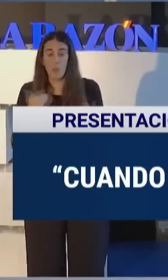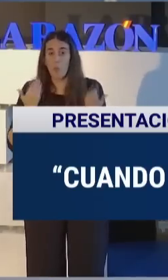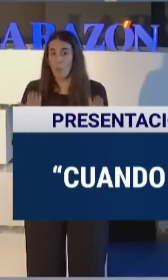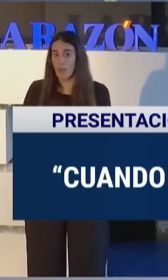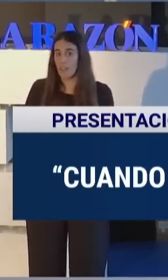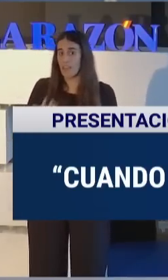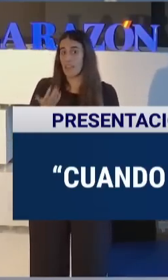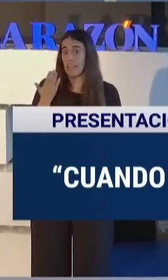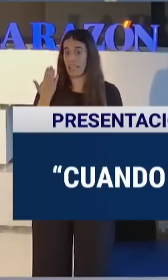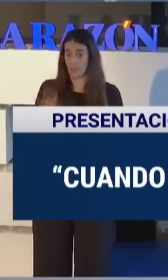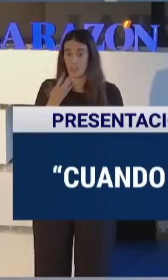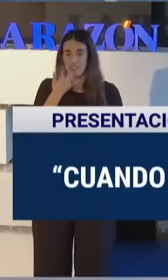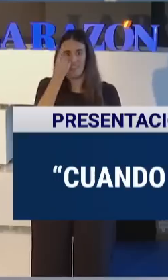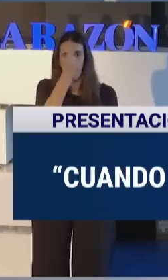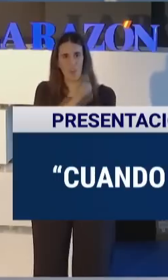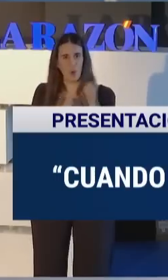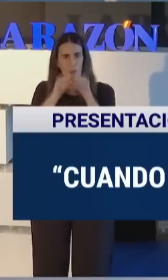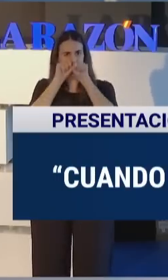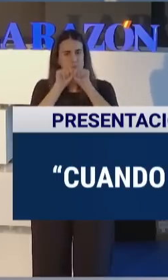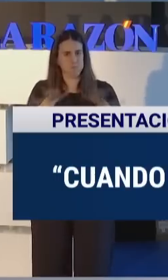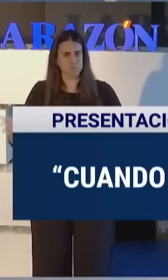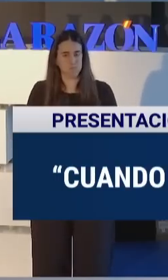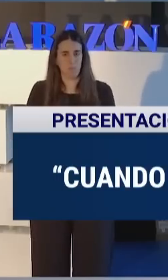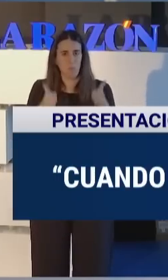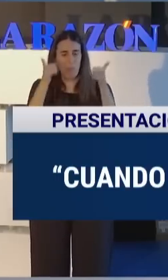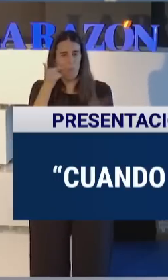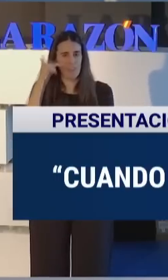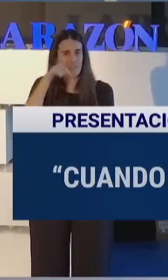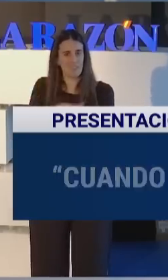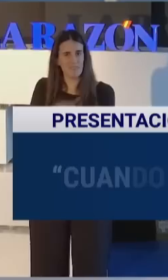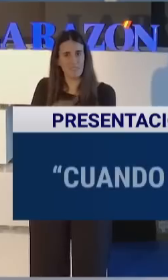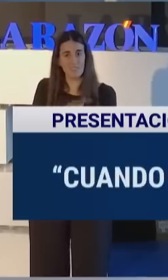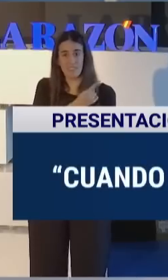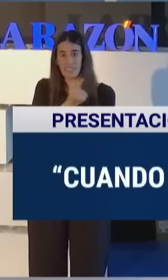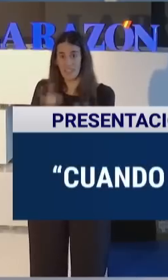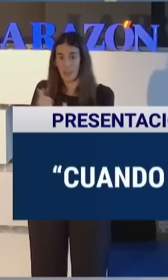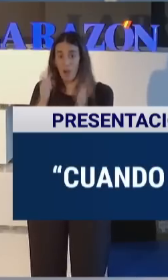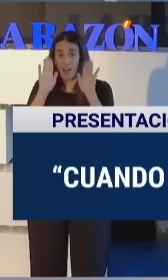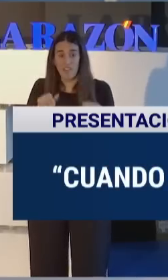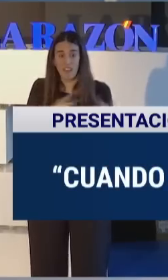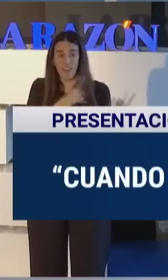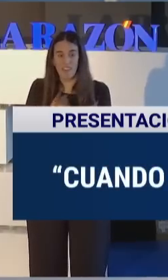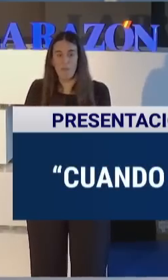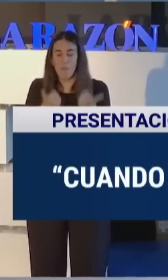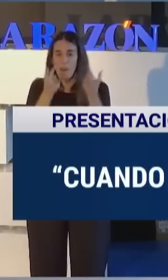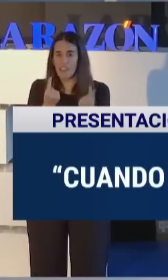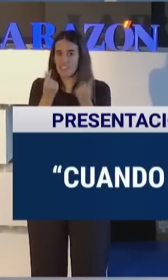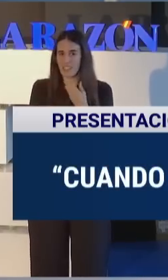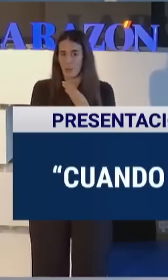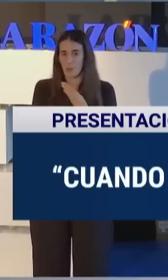vos te fijás, en una economía que se expande con más demanda de dinero, que va a implicar mayor cantidad de dinero